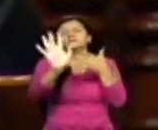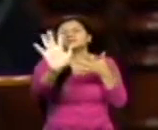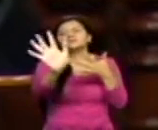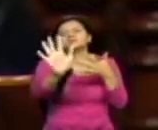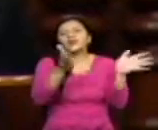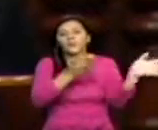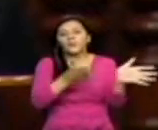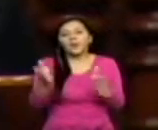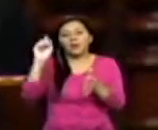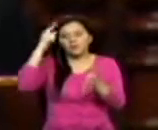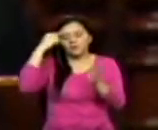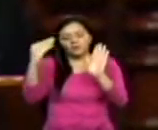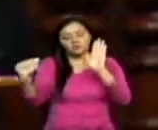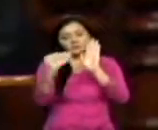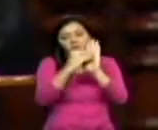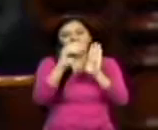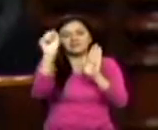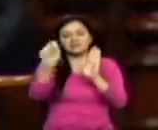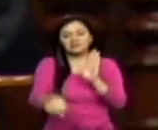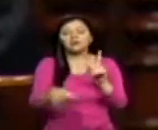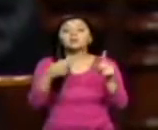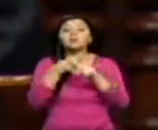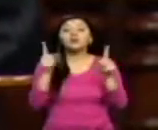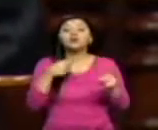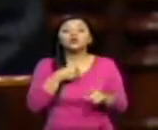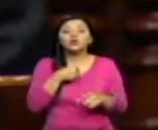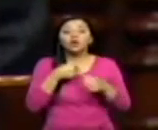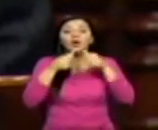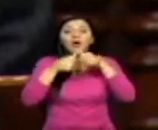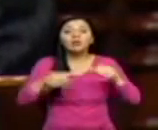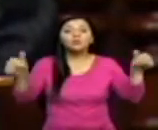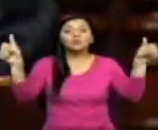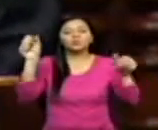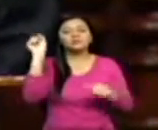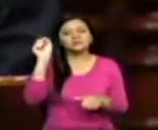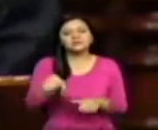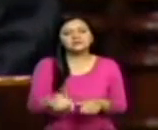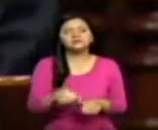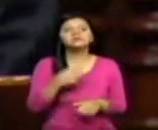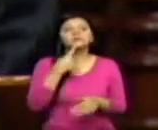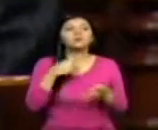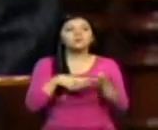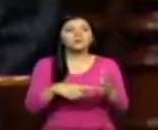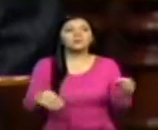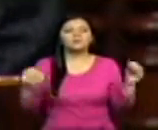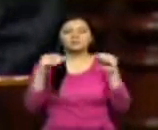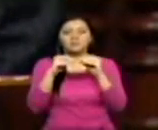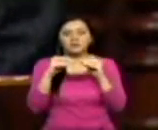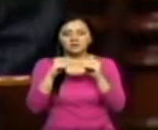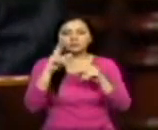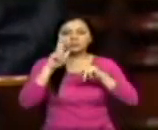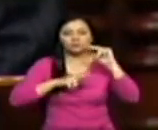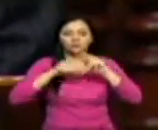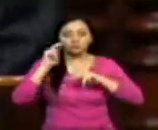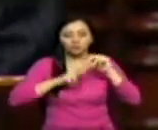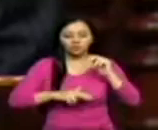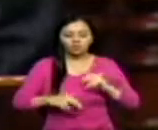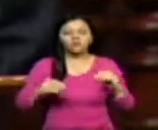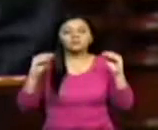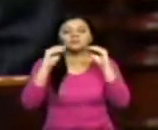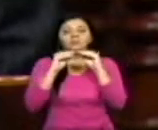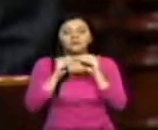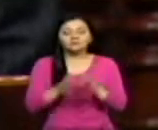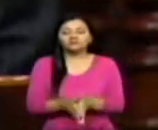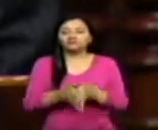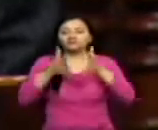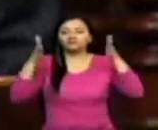gobierno, pero anuncio que tendremos mucho más construcción, ampliación